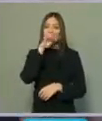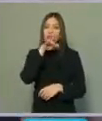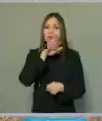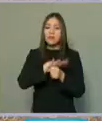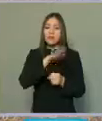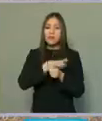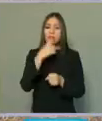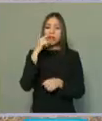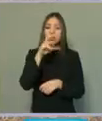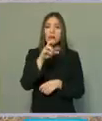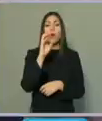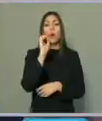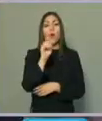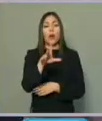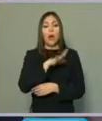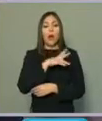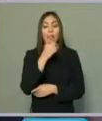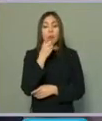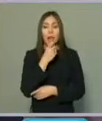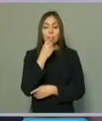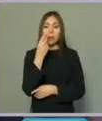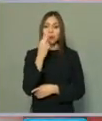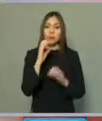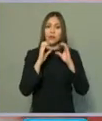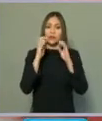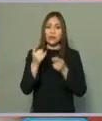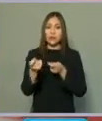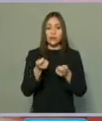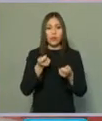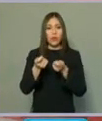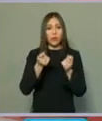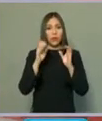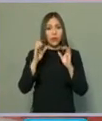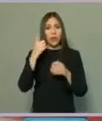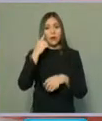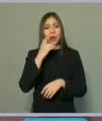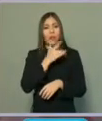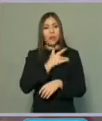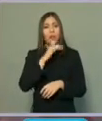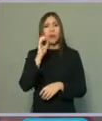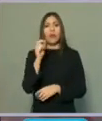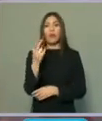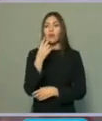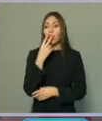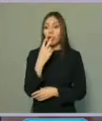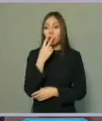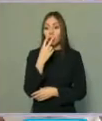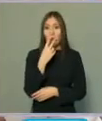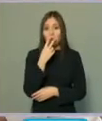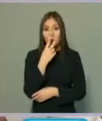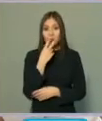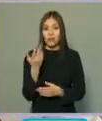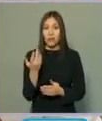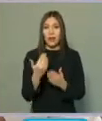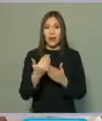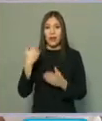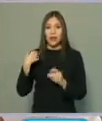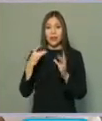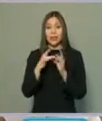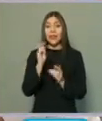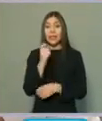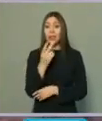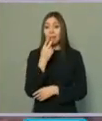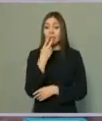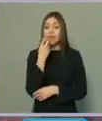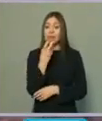de controlar. La diabetes es un factor de riesgo importante para la enfermedad cardiovascular. El tabaquismo, ya lo estábamos comentando hace un rato, es un factor de